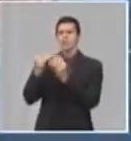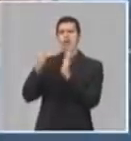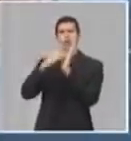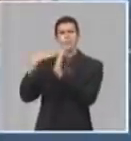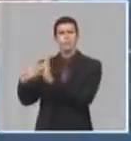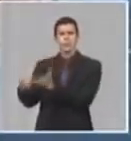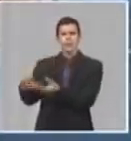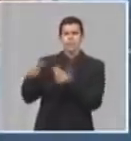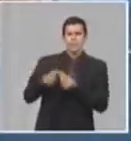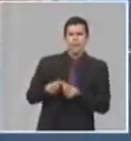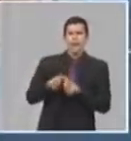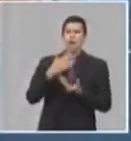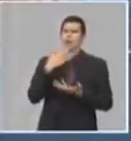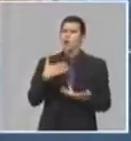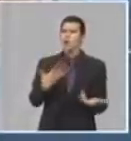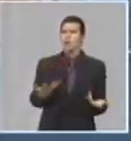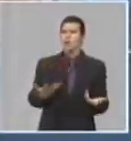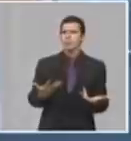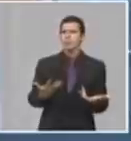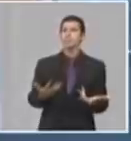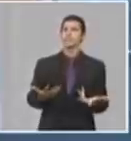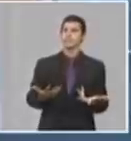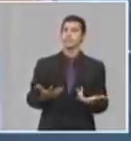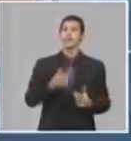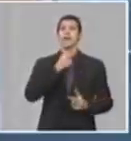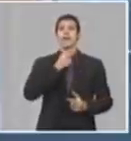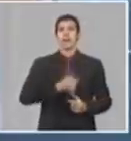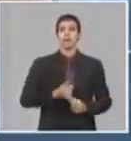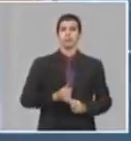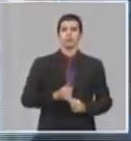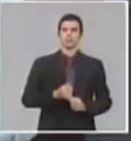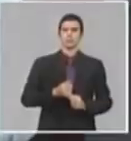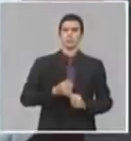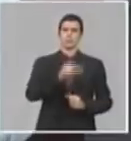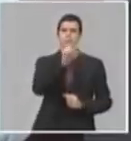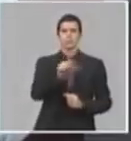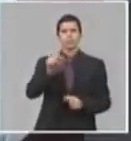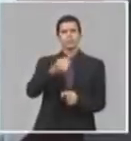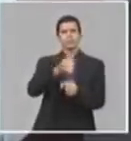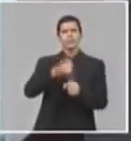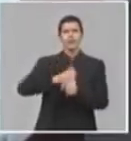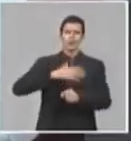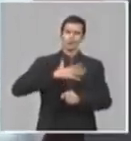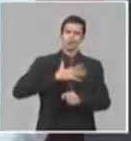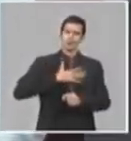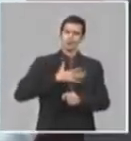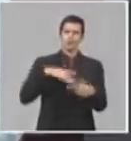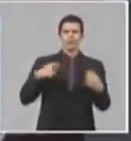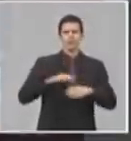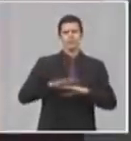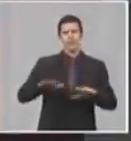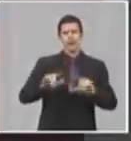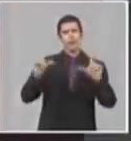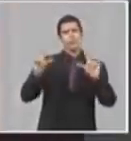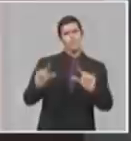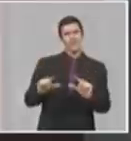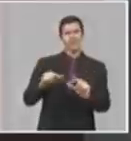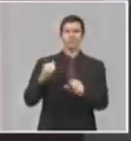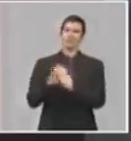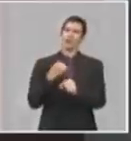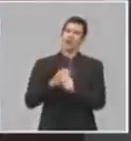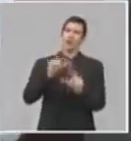propia, de quitarle trabas, la eliminación del gravamen a la compra de dólares, las vías y mecanismos para la canalización de las remesas en